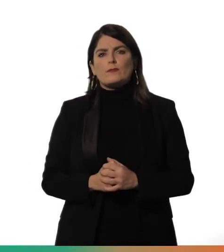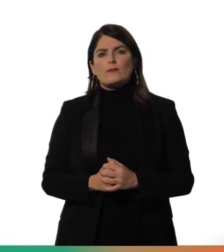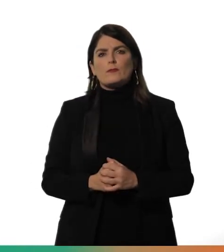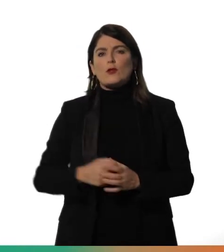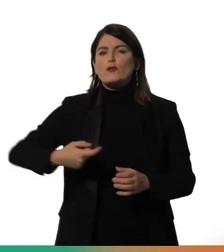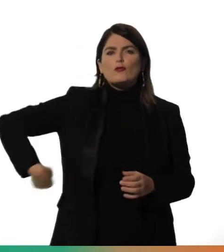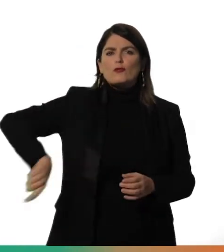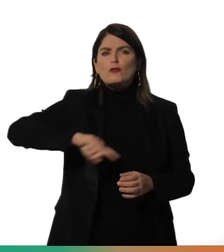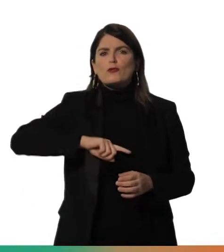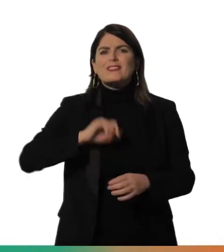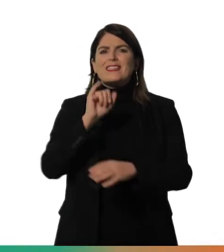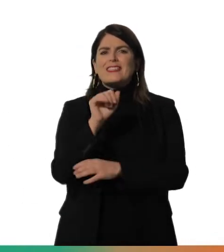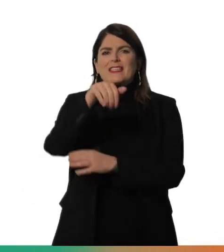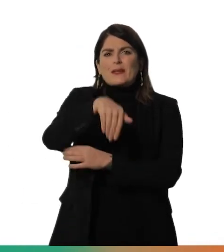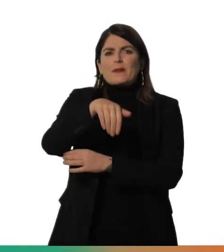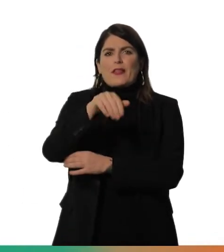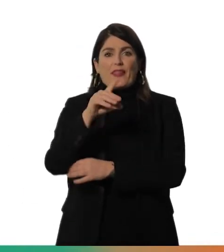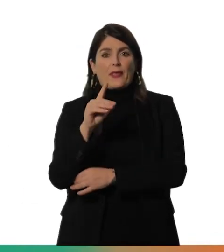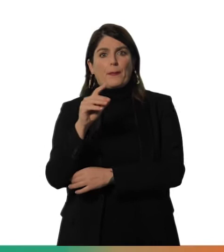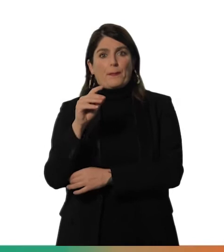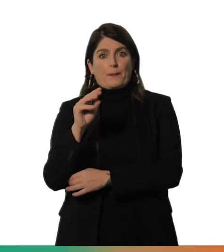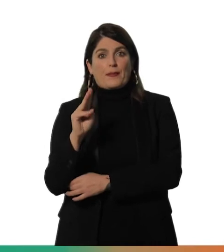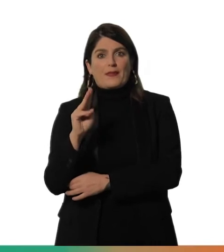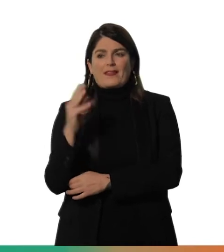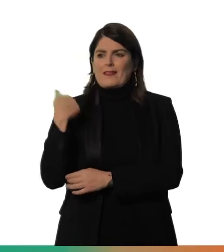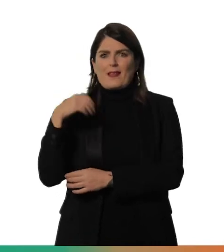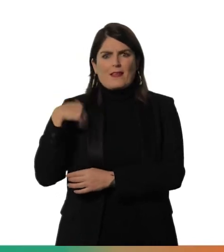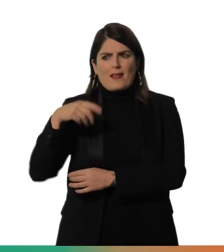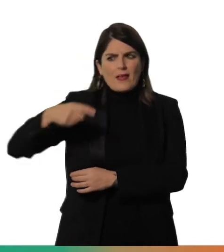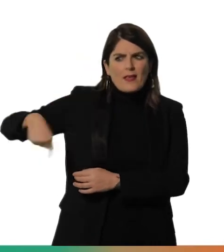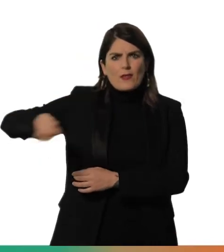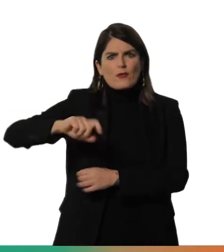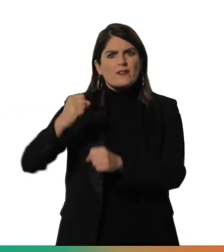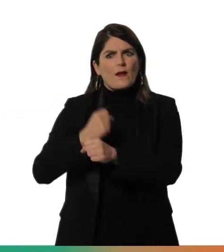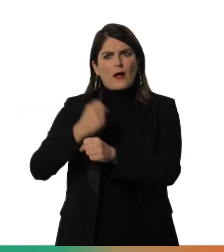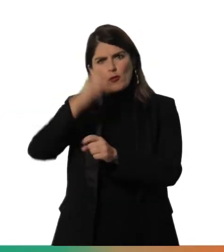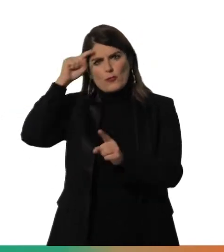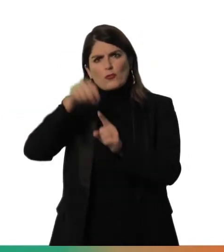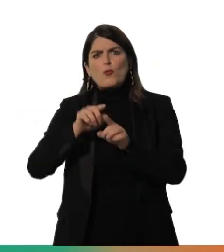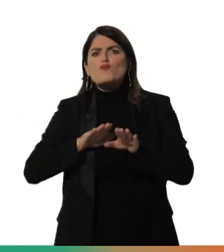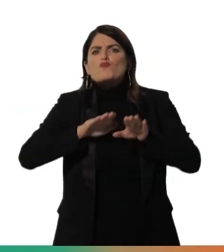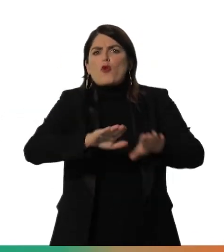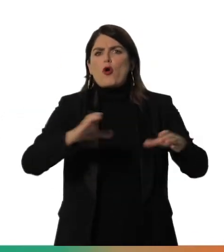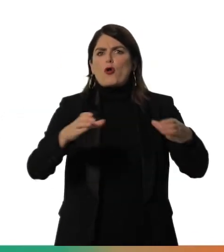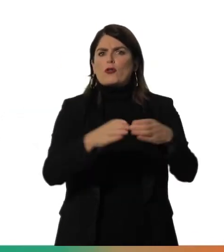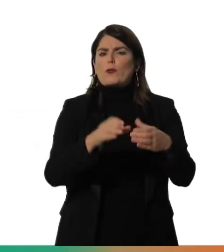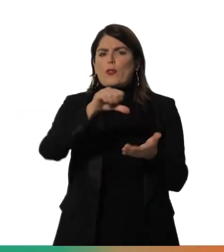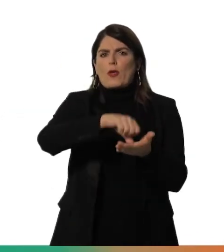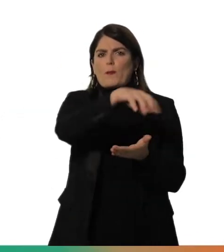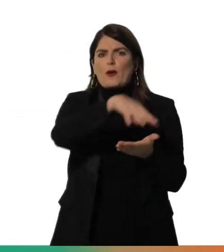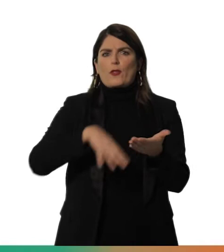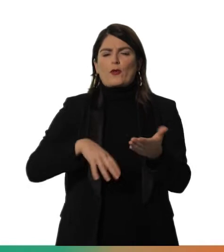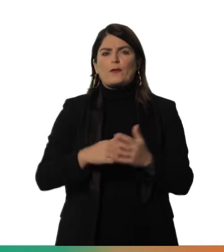Tenemos un IMD en la cual están trabajando para todo el colectivo de la ciudad de